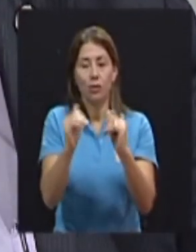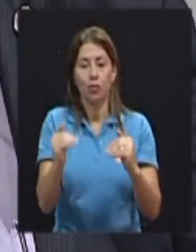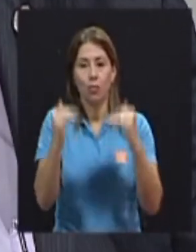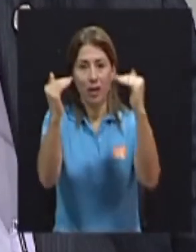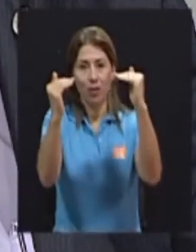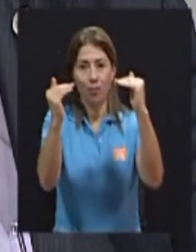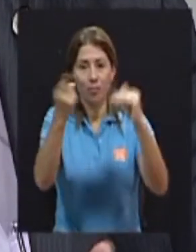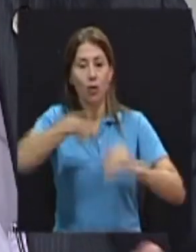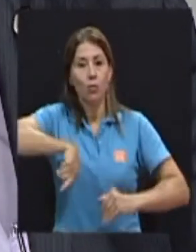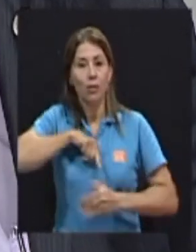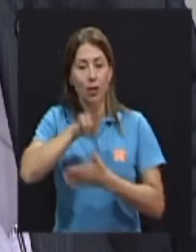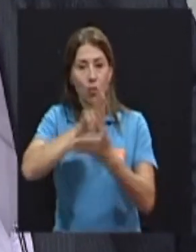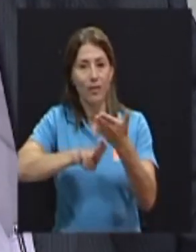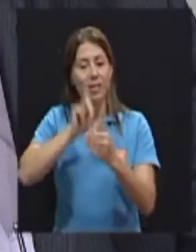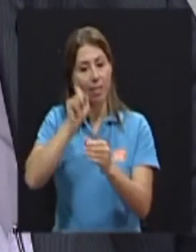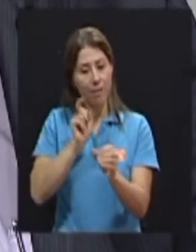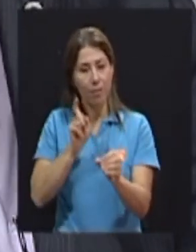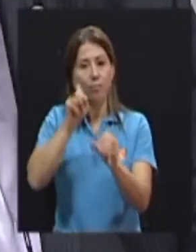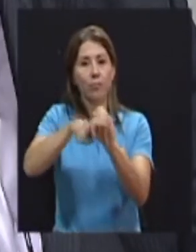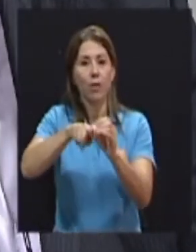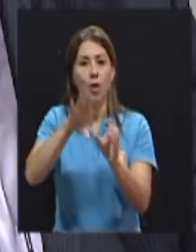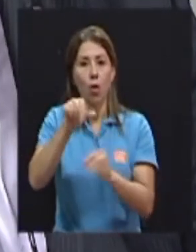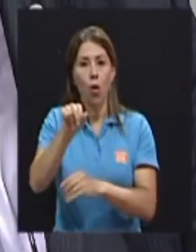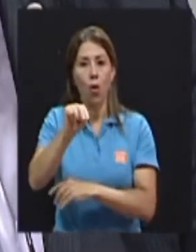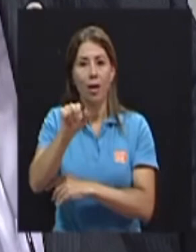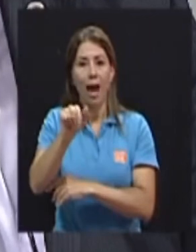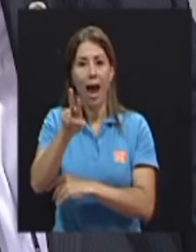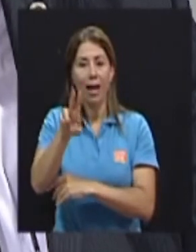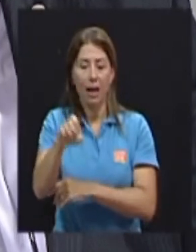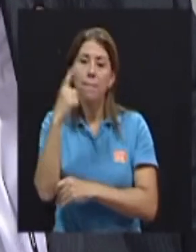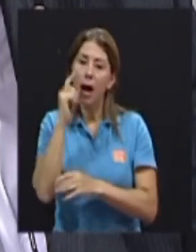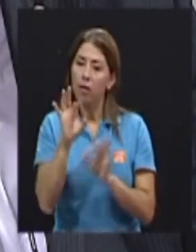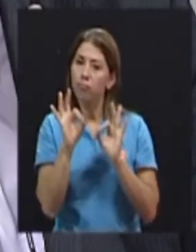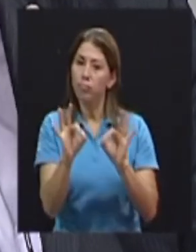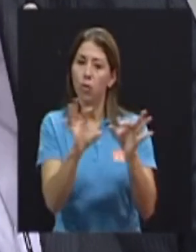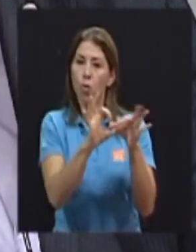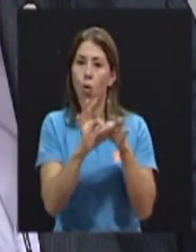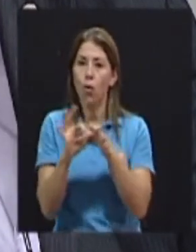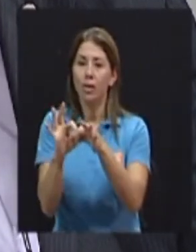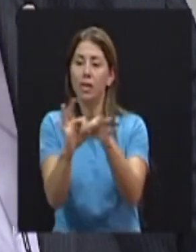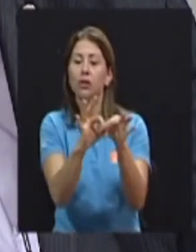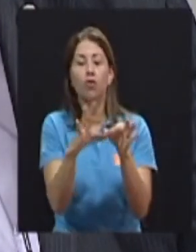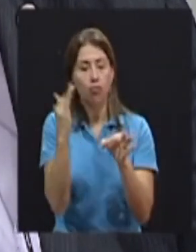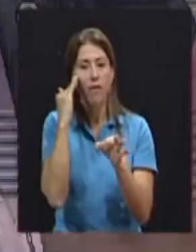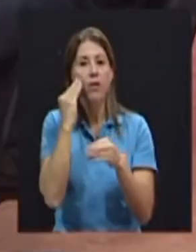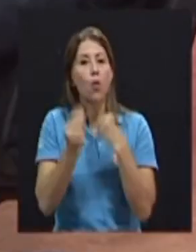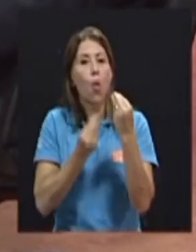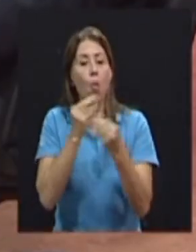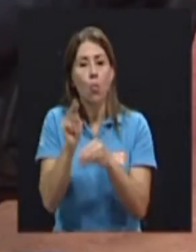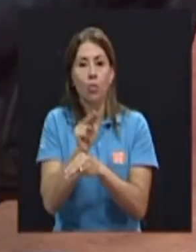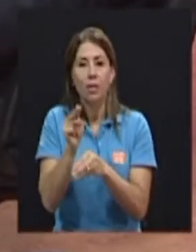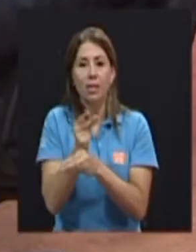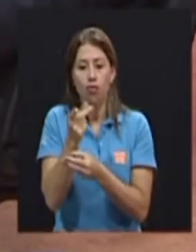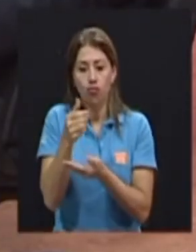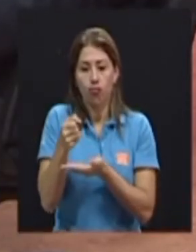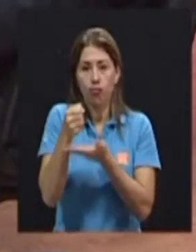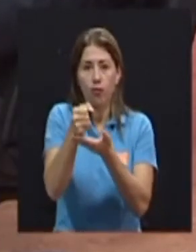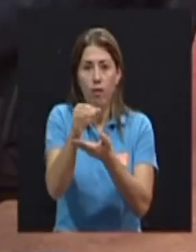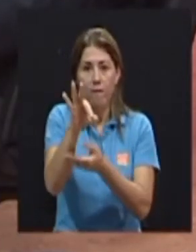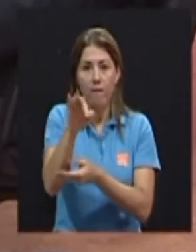poder desarrollar una adecuada coordinación en relación con la utilización de los recursos del FES. Pero bueno, eso está